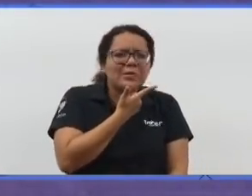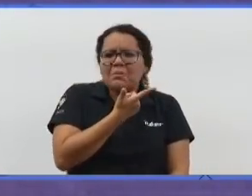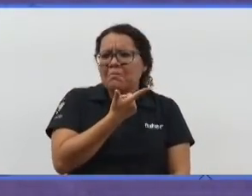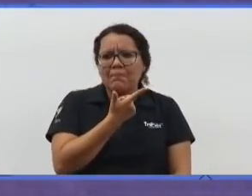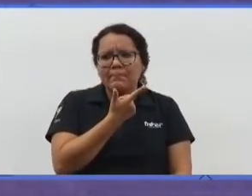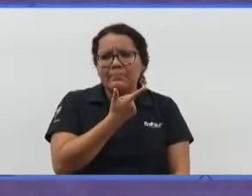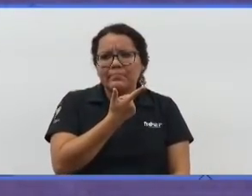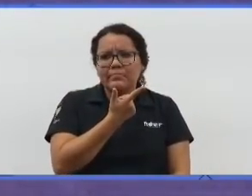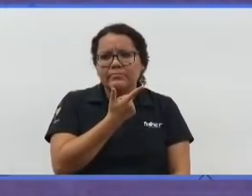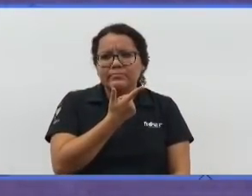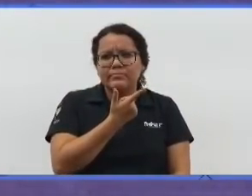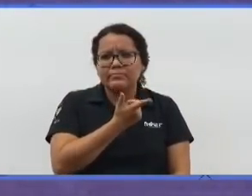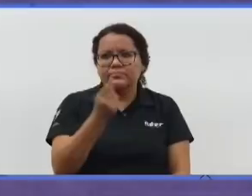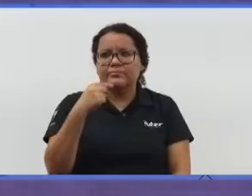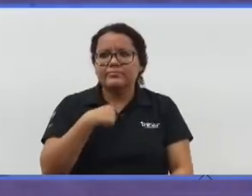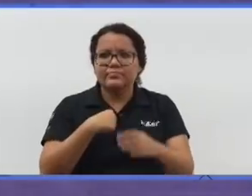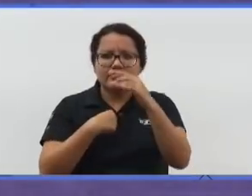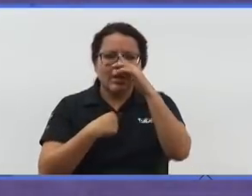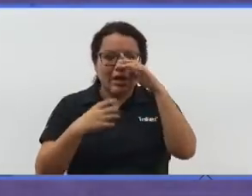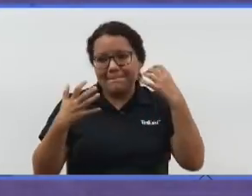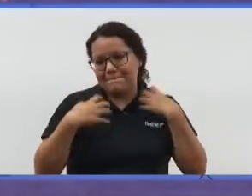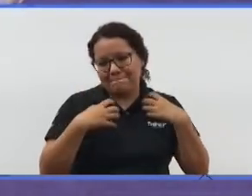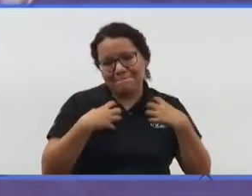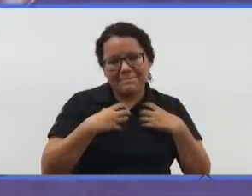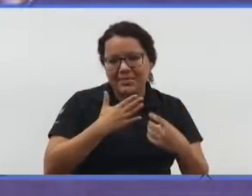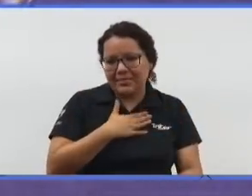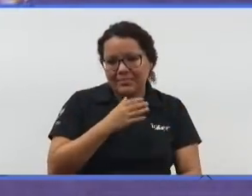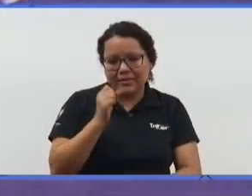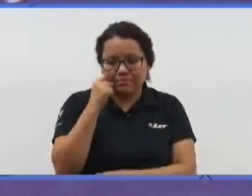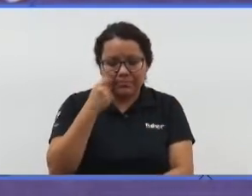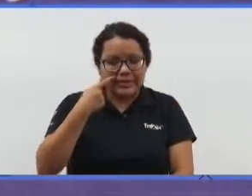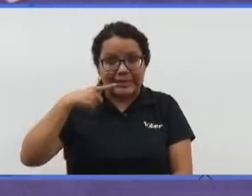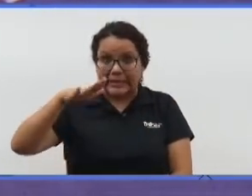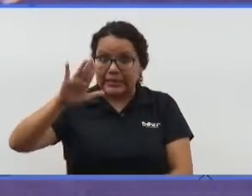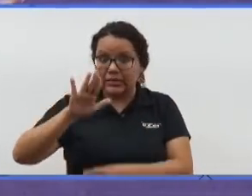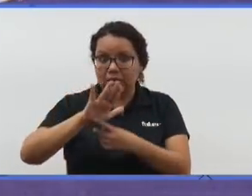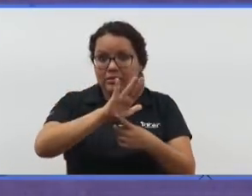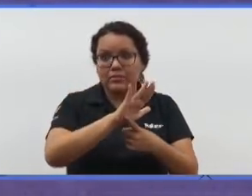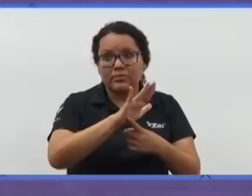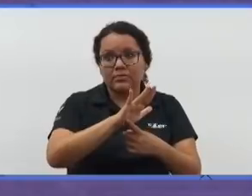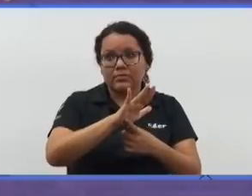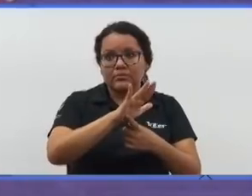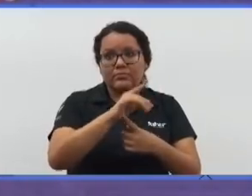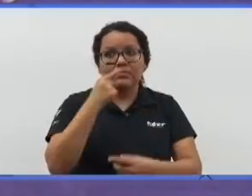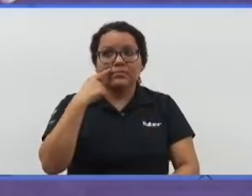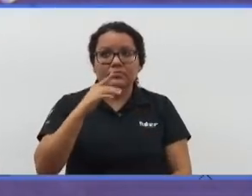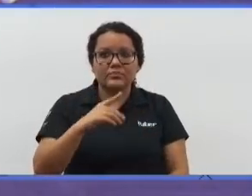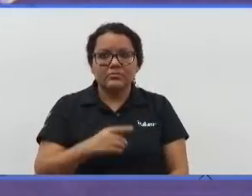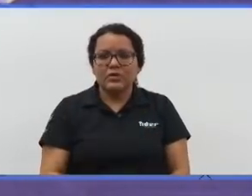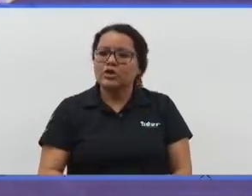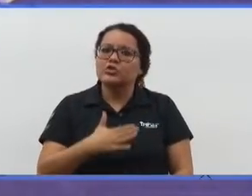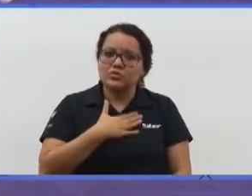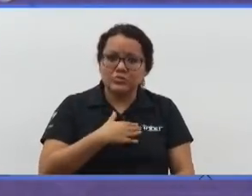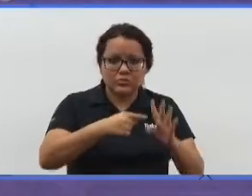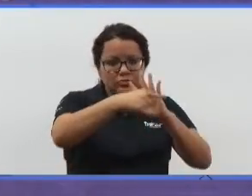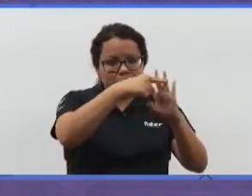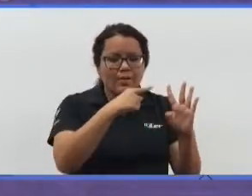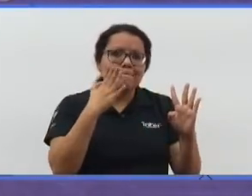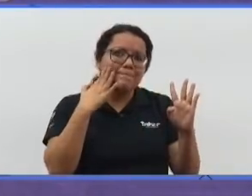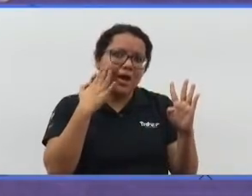no quiero contaminar el sermón con mi vida pero se lo voy a contar yo le tuve con sonreír a cuatro mamás diferentes